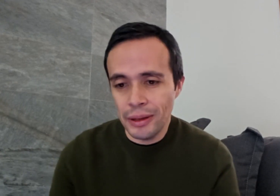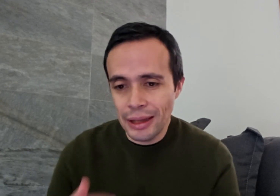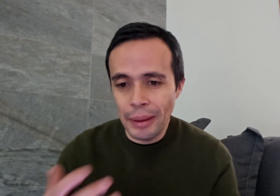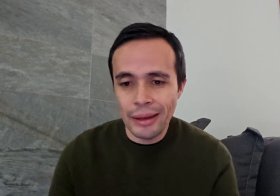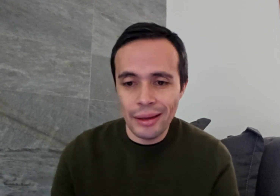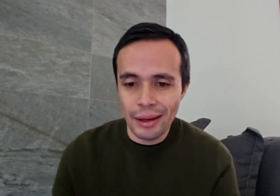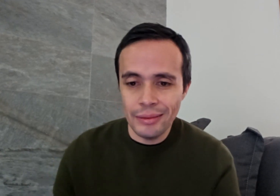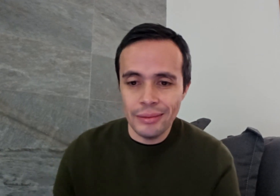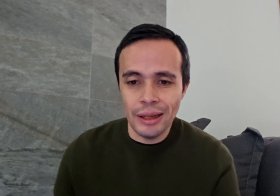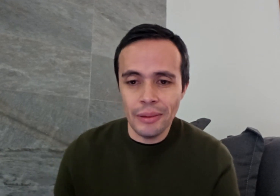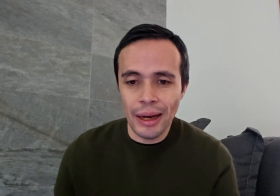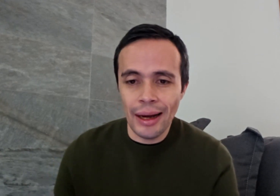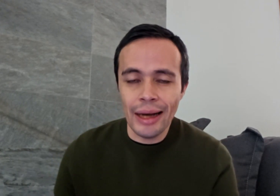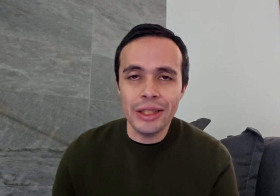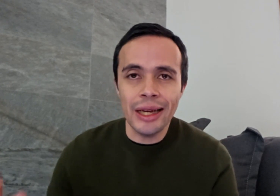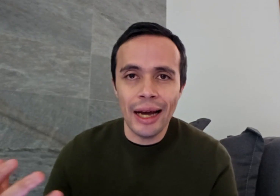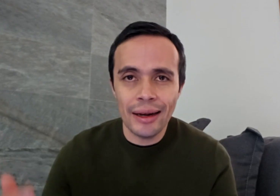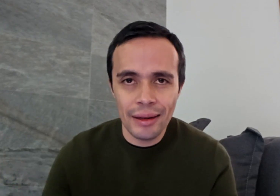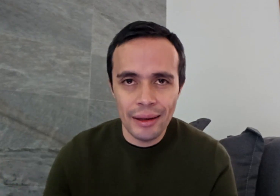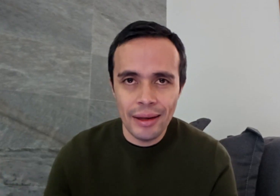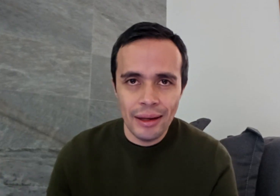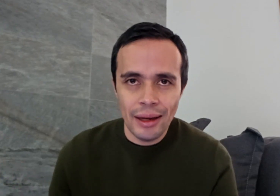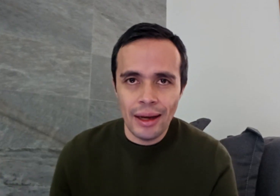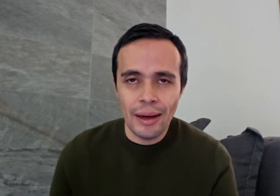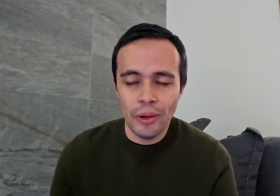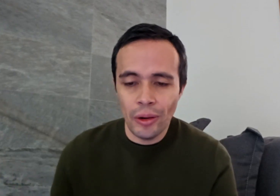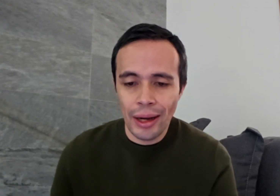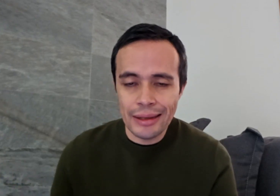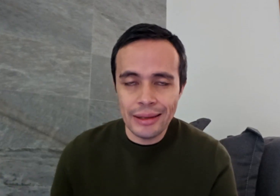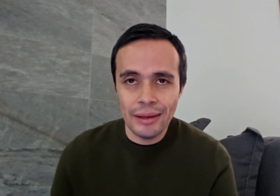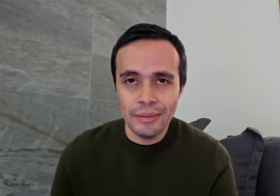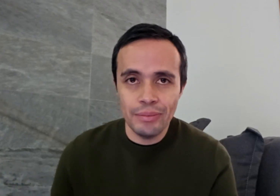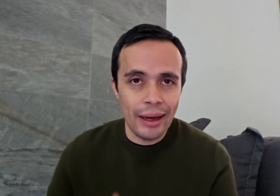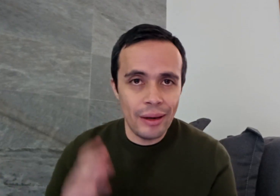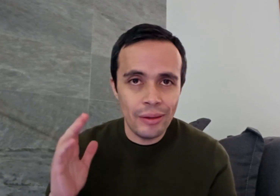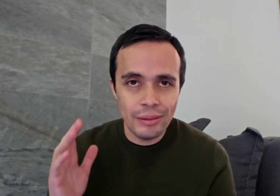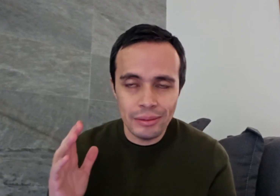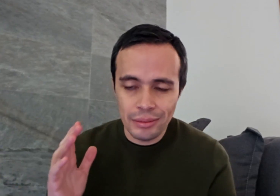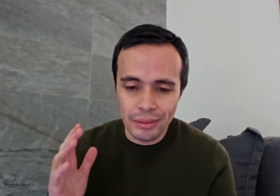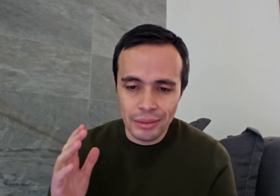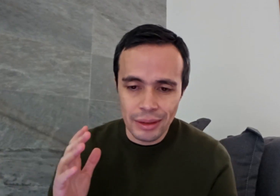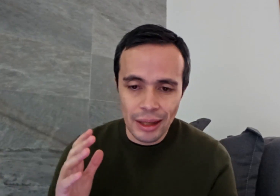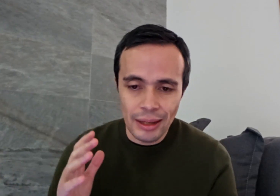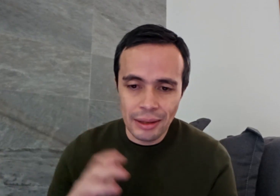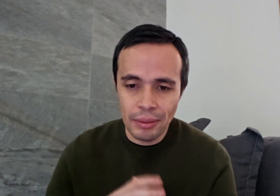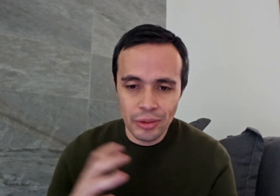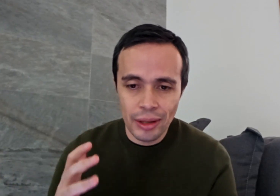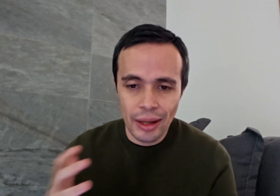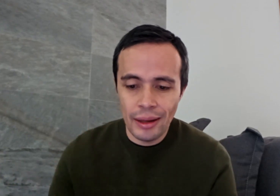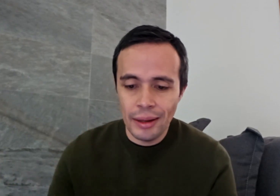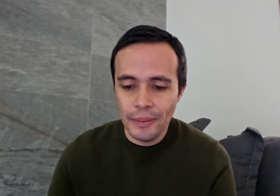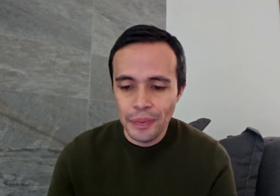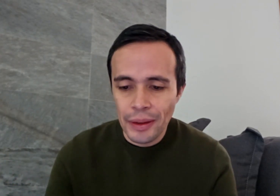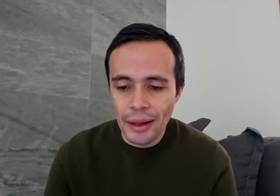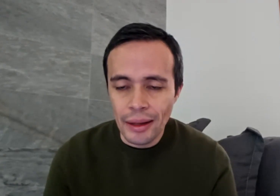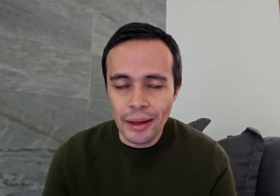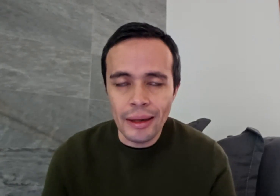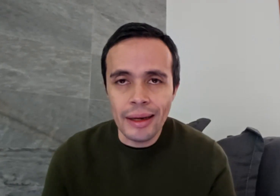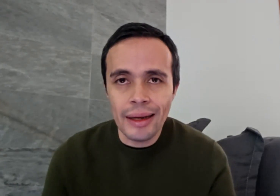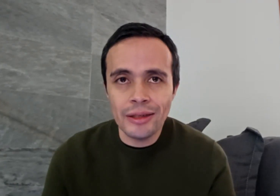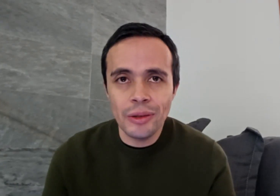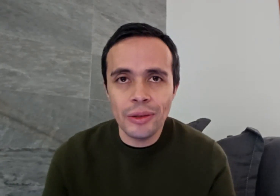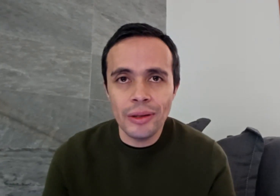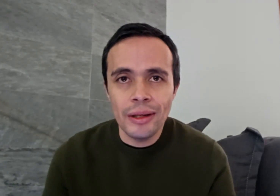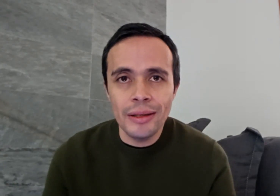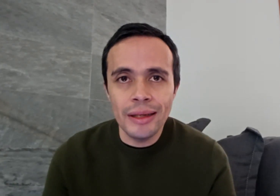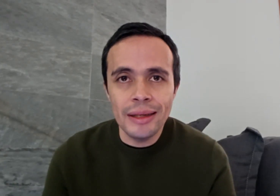Trump, que supuestamente iba a achicar a la burocracia, pero ya sabemos que